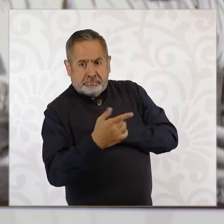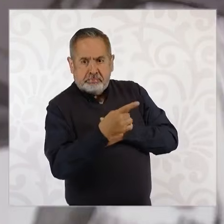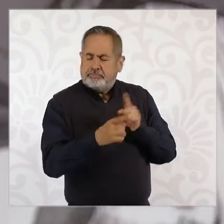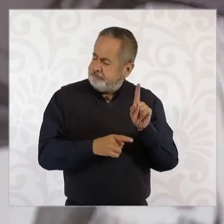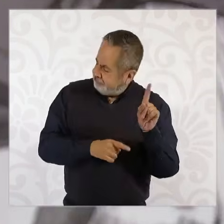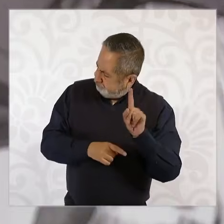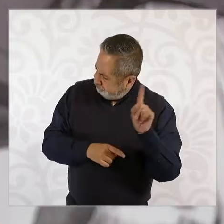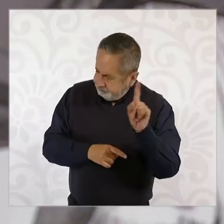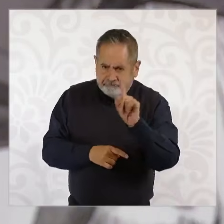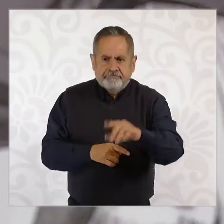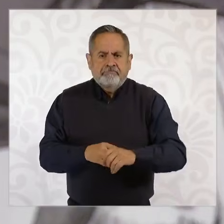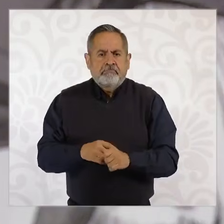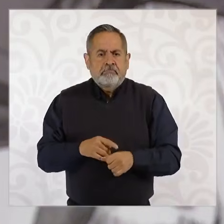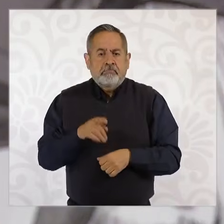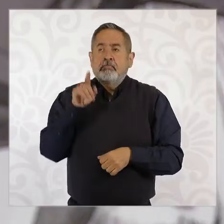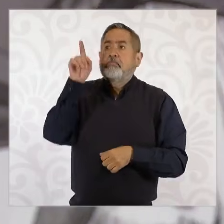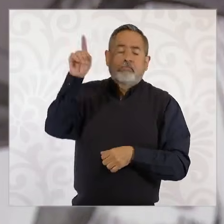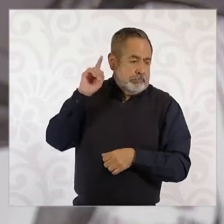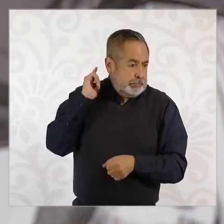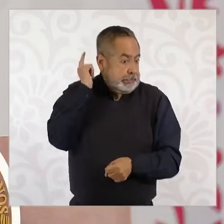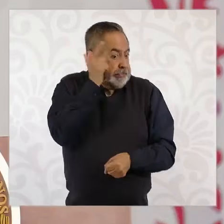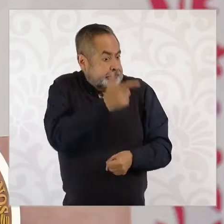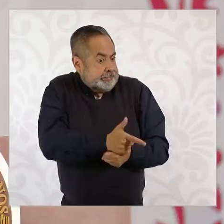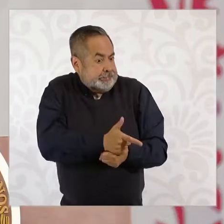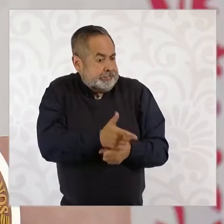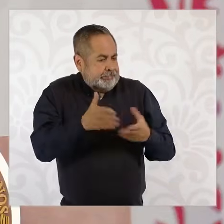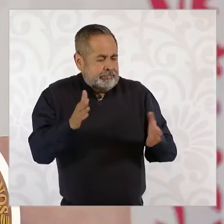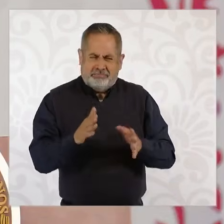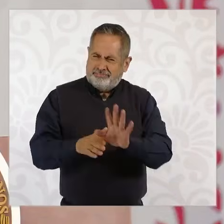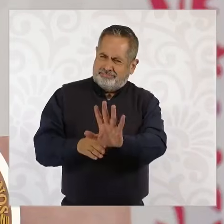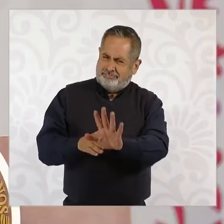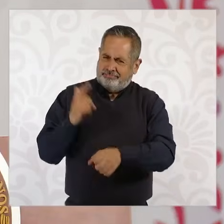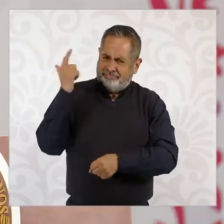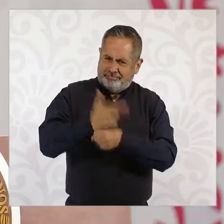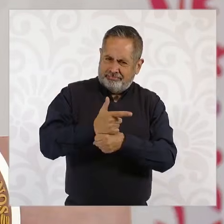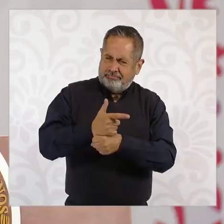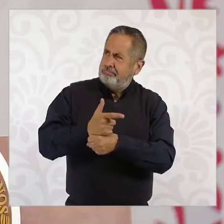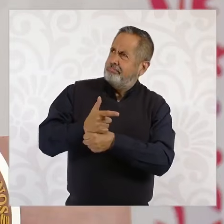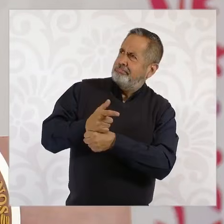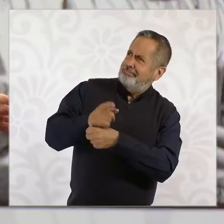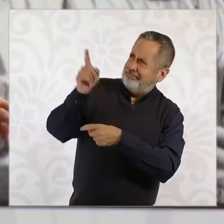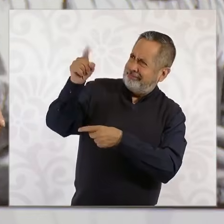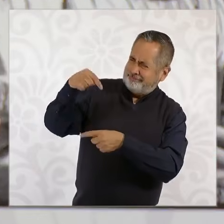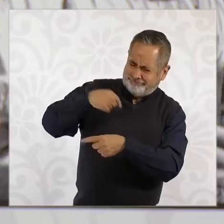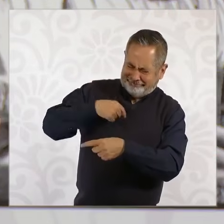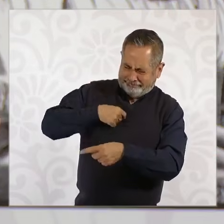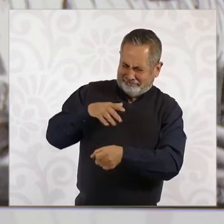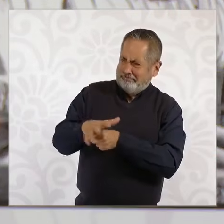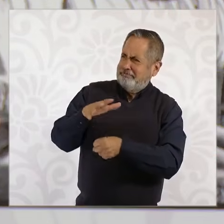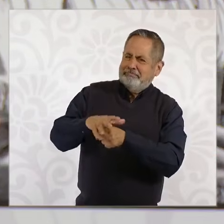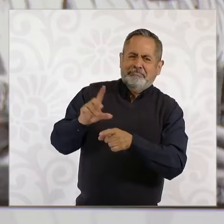eurocentrista de que se descubrió América. No, pues América la descubrieron ellos, pero América existía desde